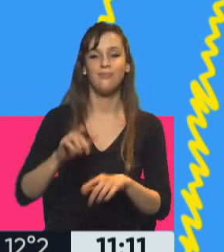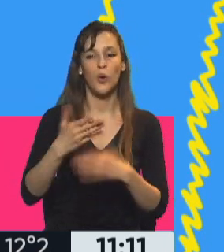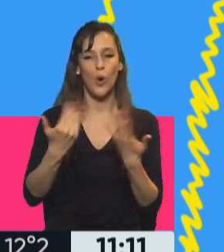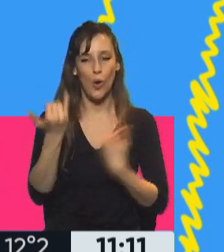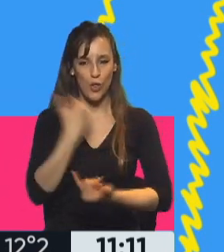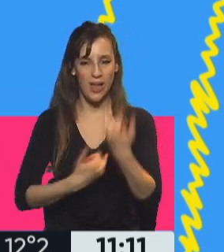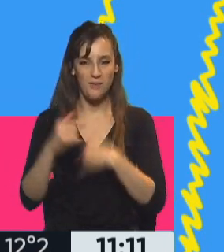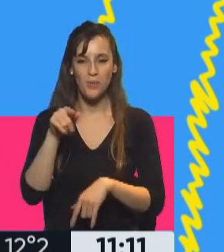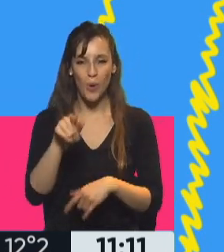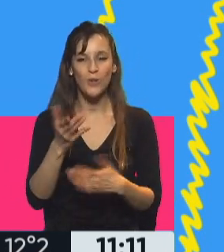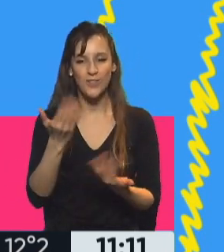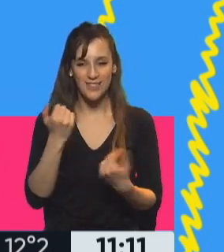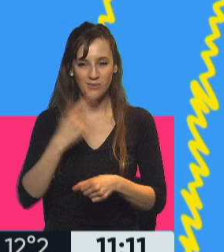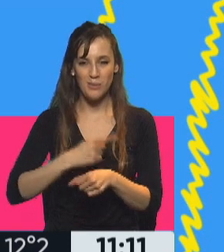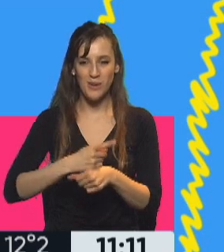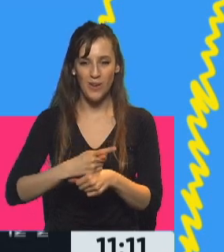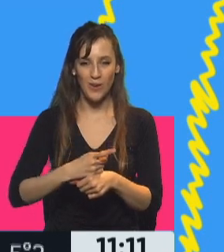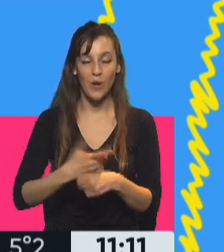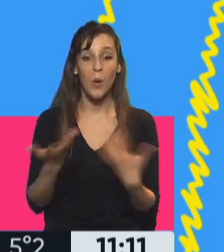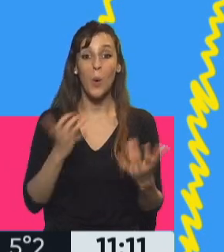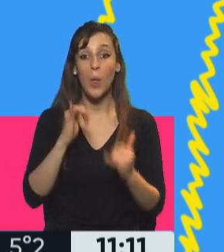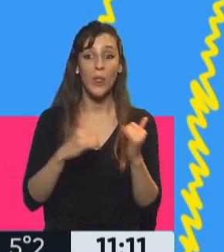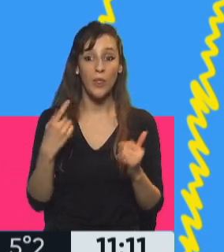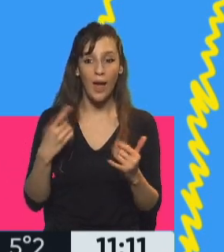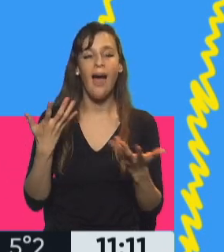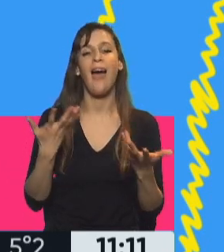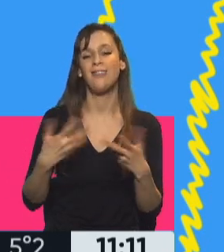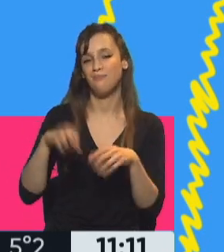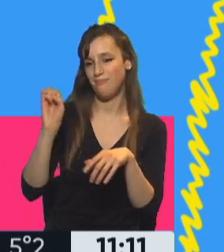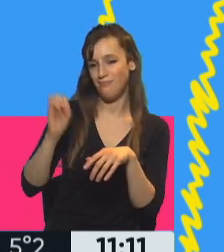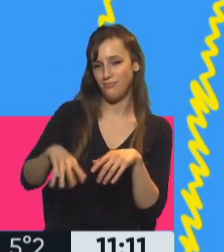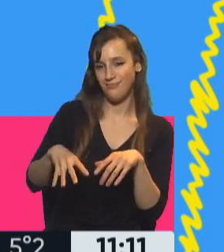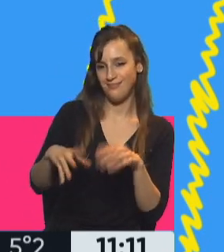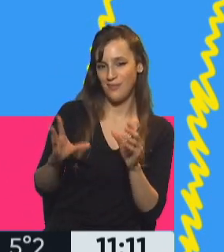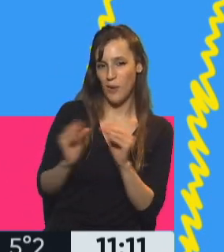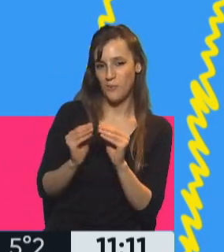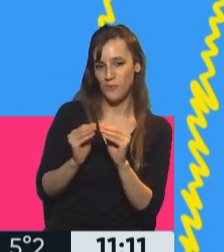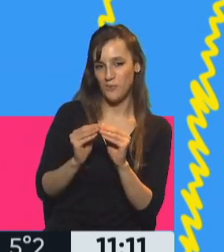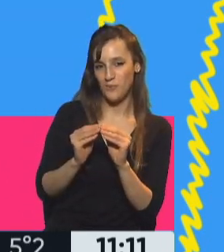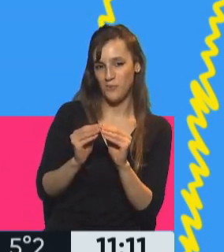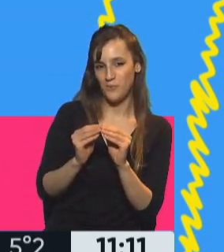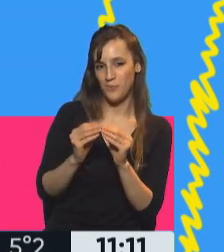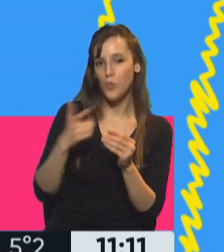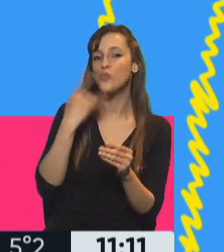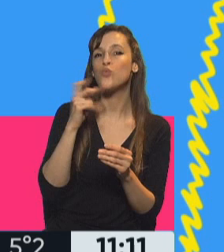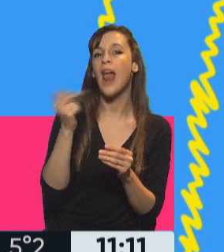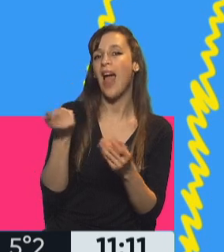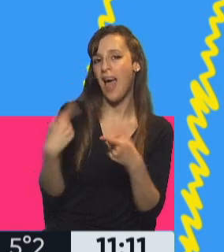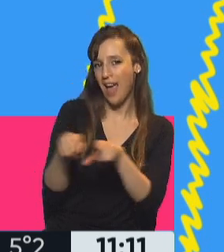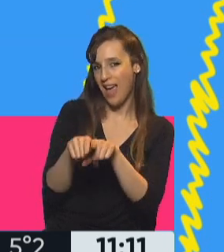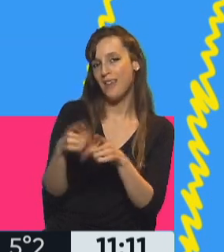vos. Pero, ¿qué querés que te cuente? Ahí está por arribar Susana. Hola,